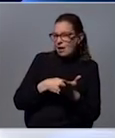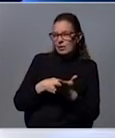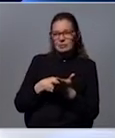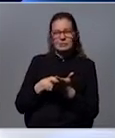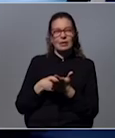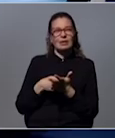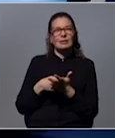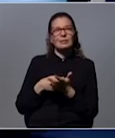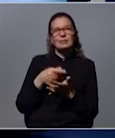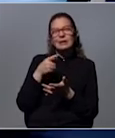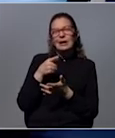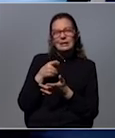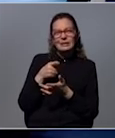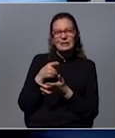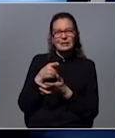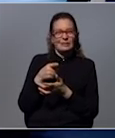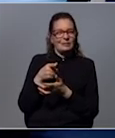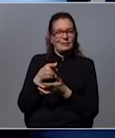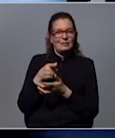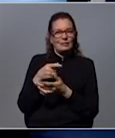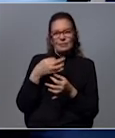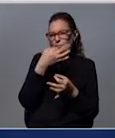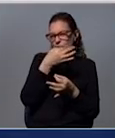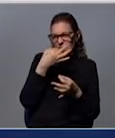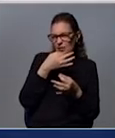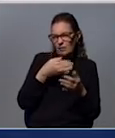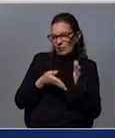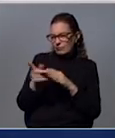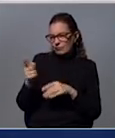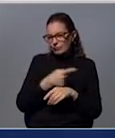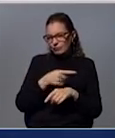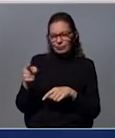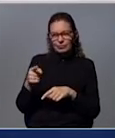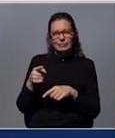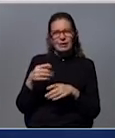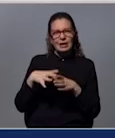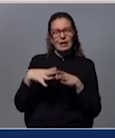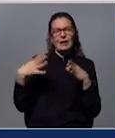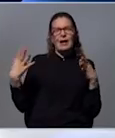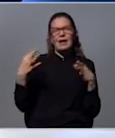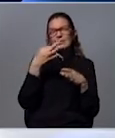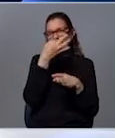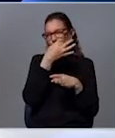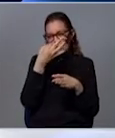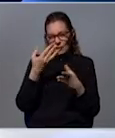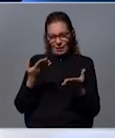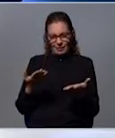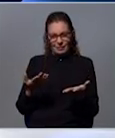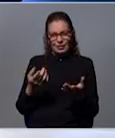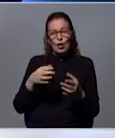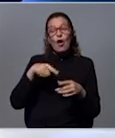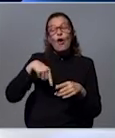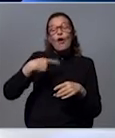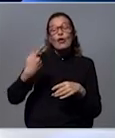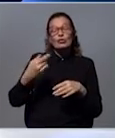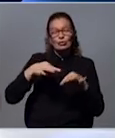en el micro tráfico no el gran tráfico de drogas eso es otra cosa ese es otro negocio y